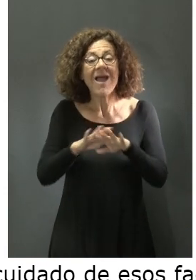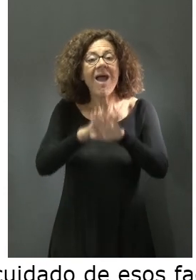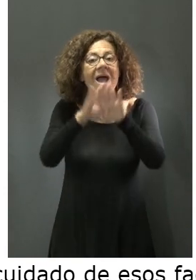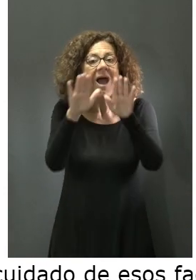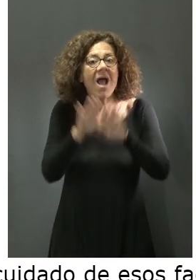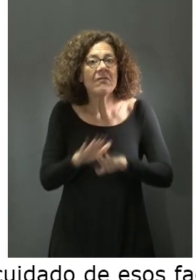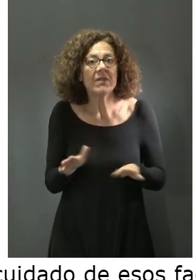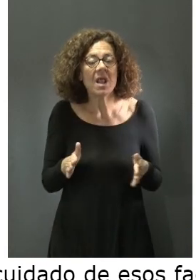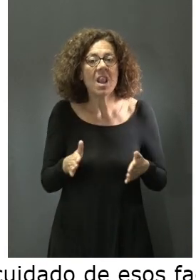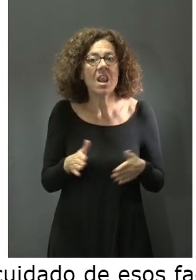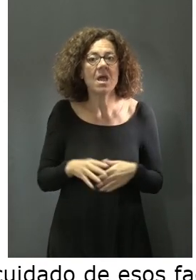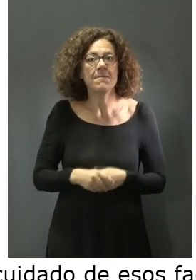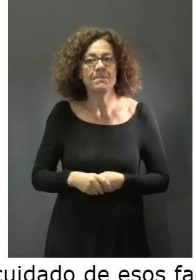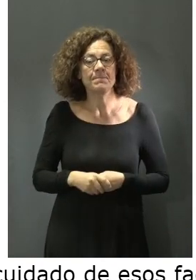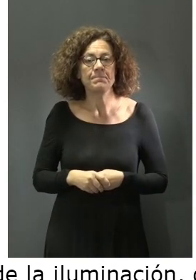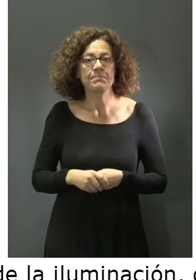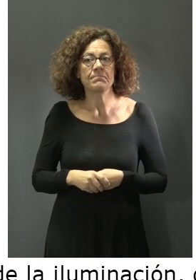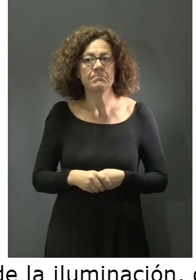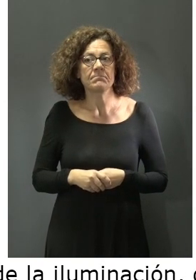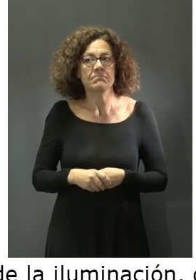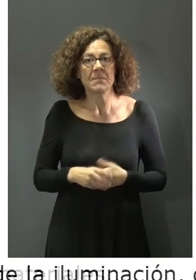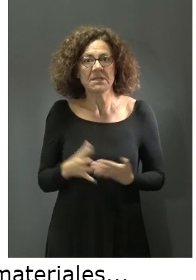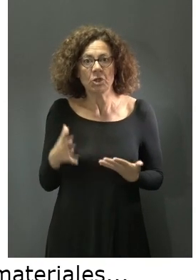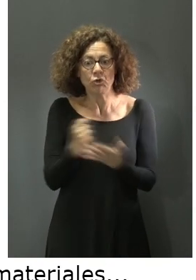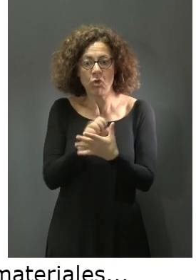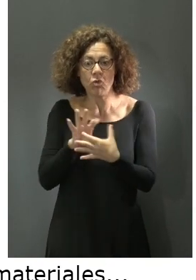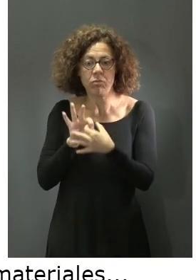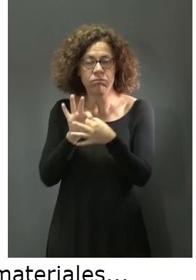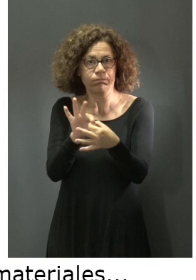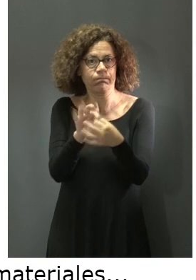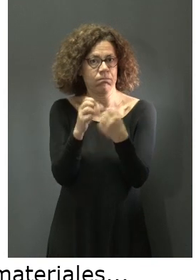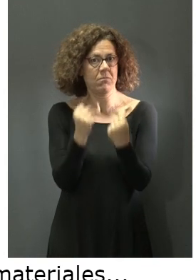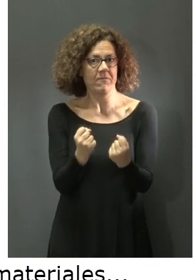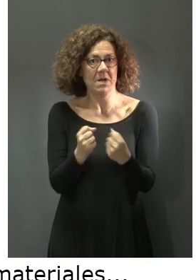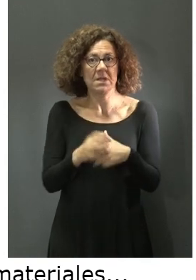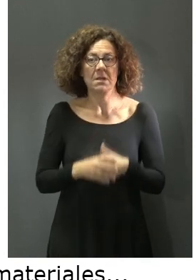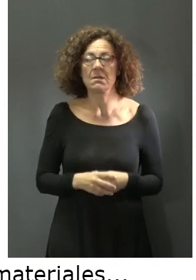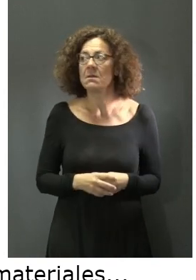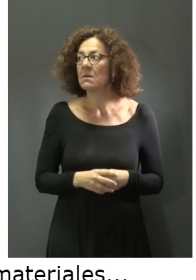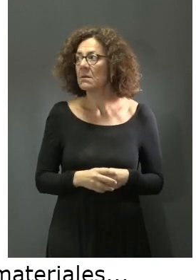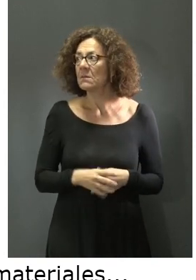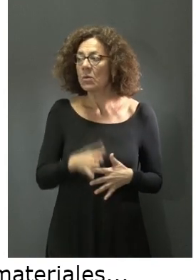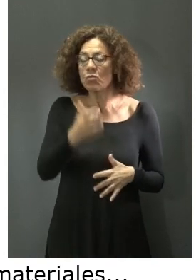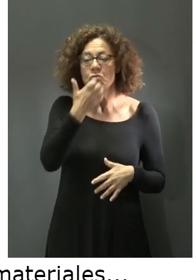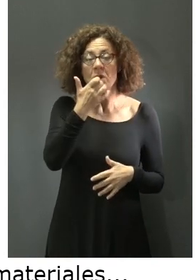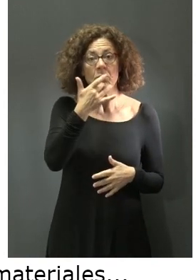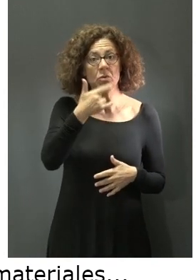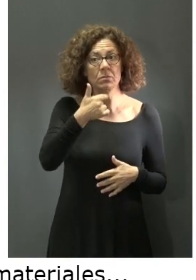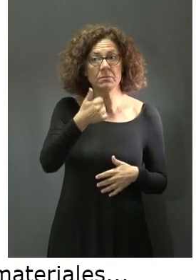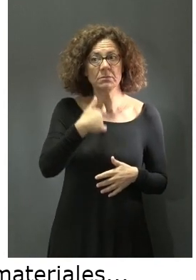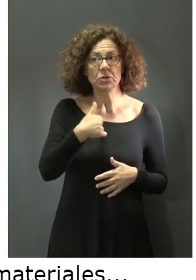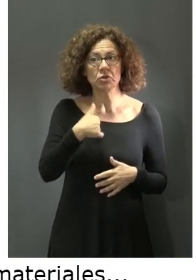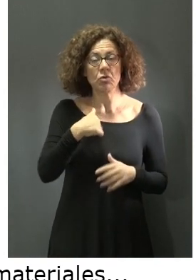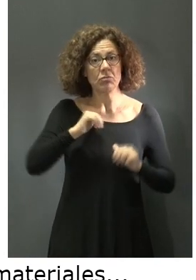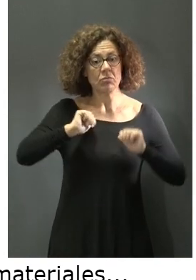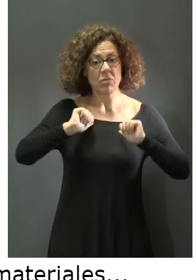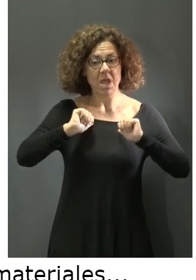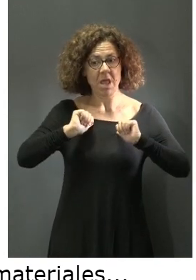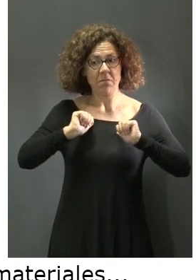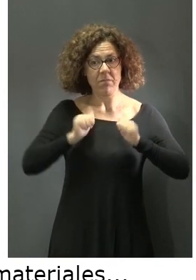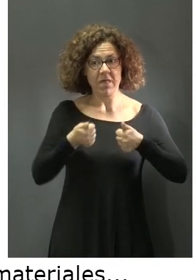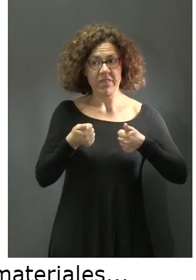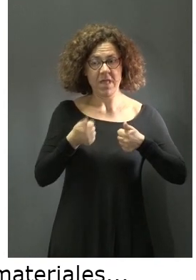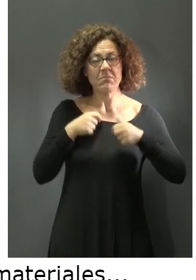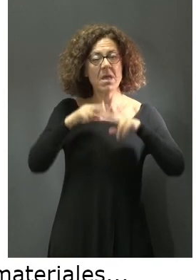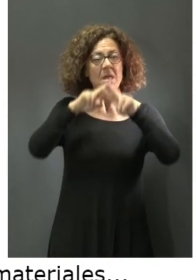final viene todo muy relacionado. Y, por ejemplo, yo cuando empecé